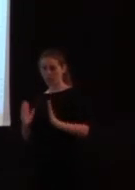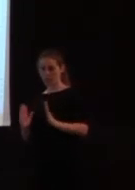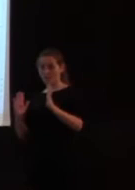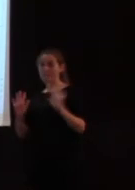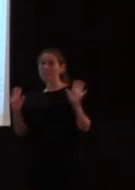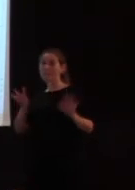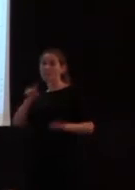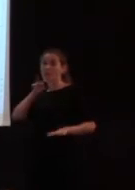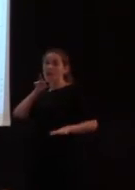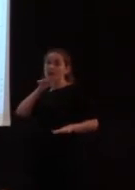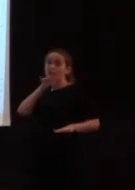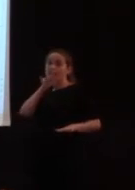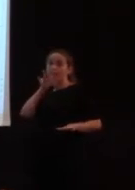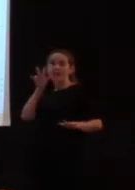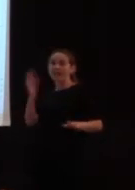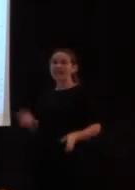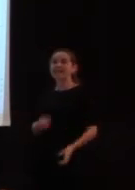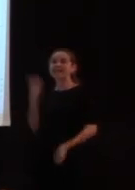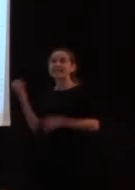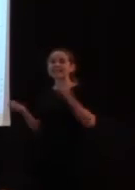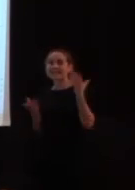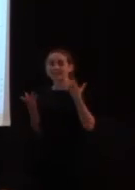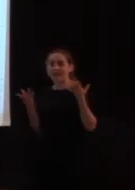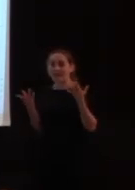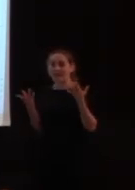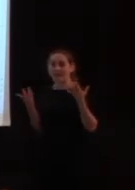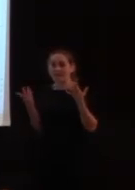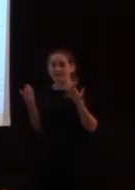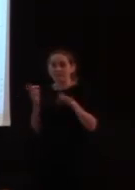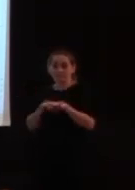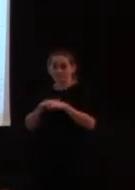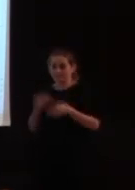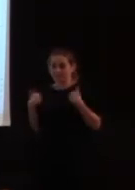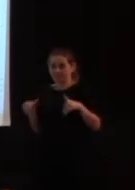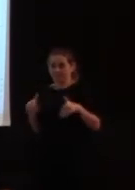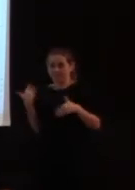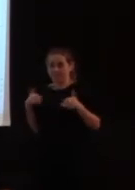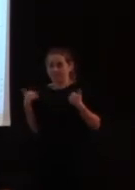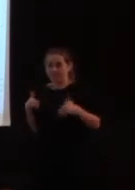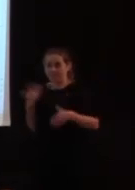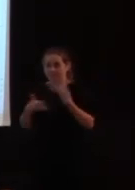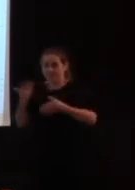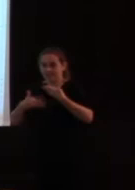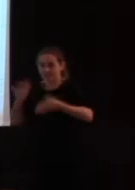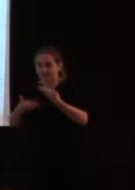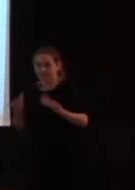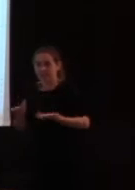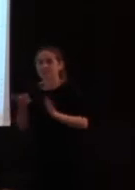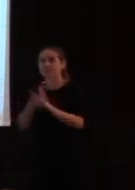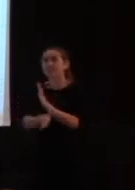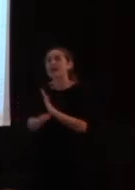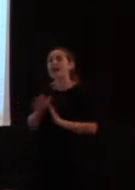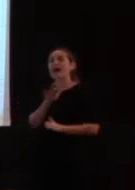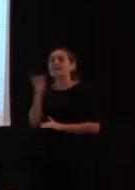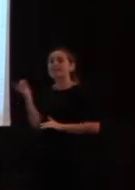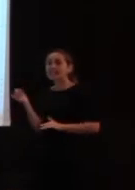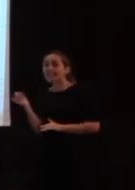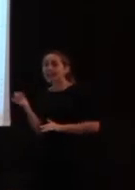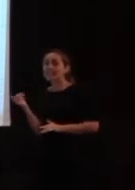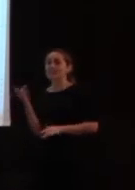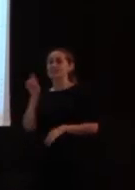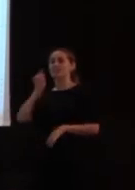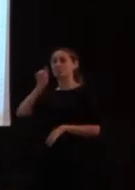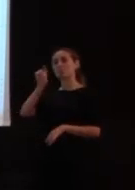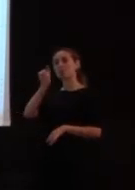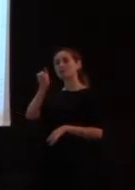más artesanal, es creativa, es inmediata. Y eso requiere una serie de habilidades que, como docentes, que muchas veces pues, nosotros